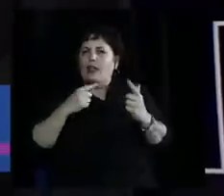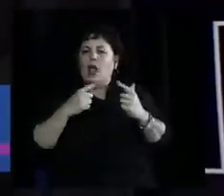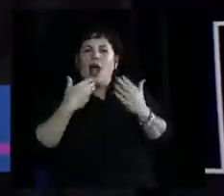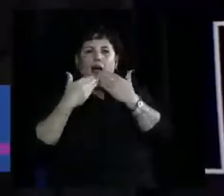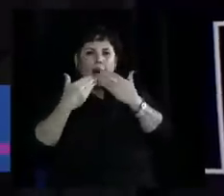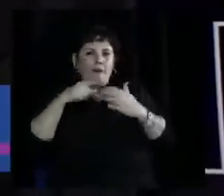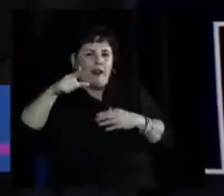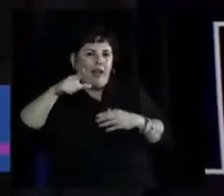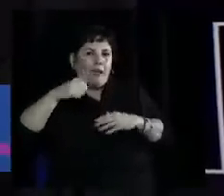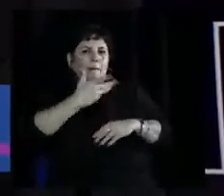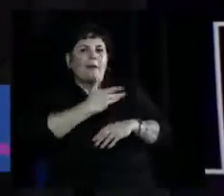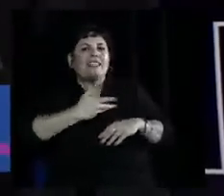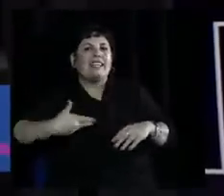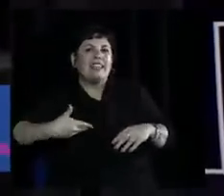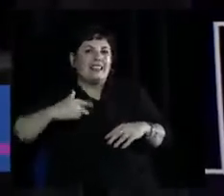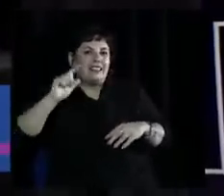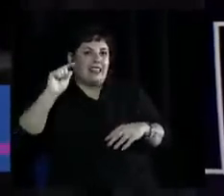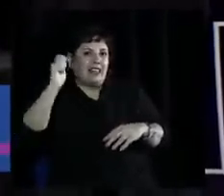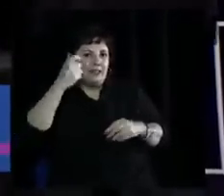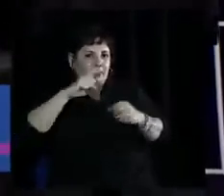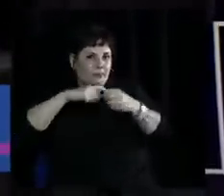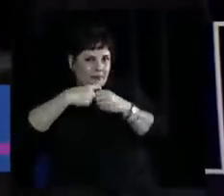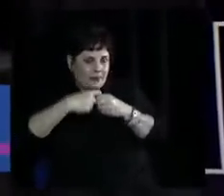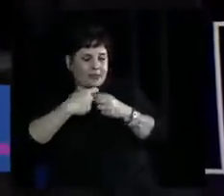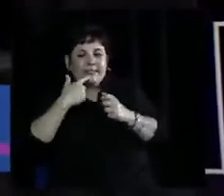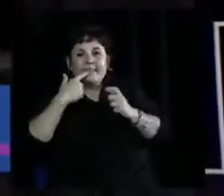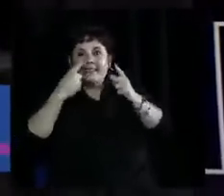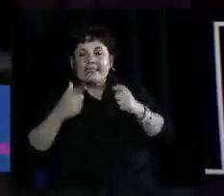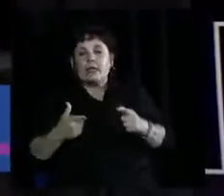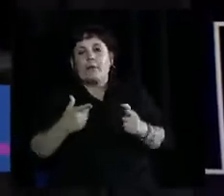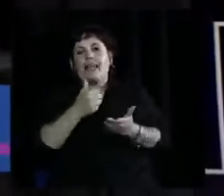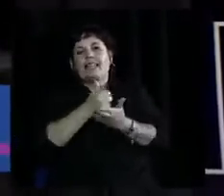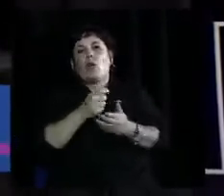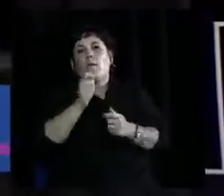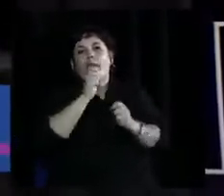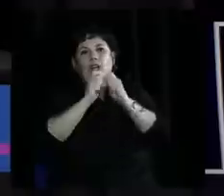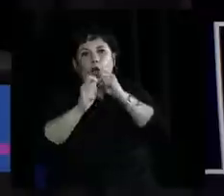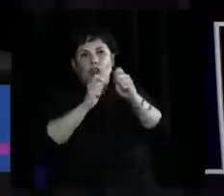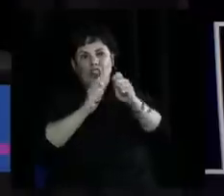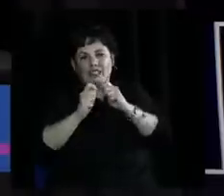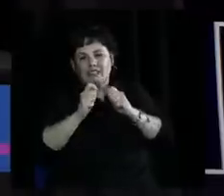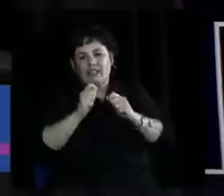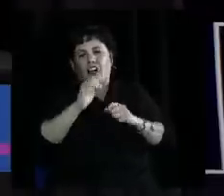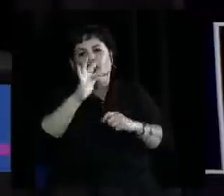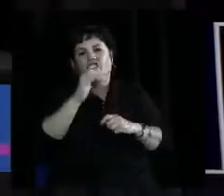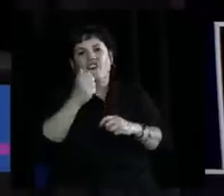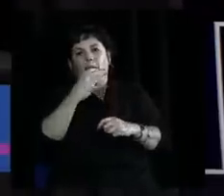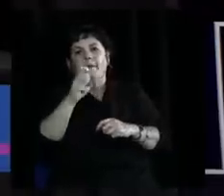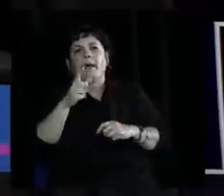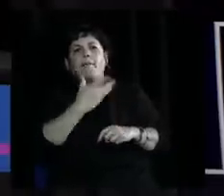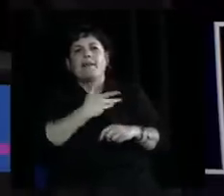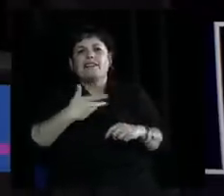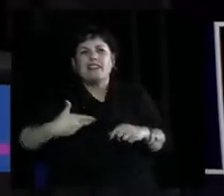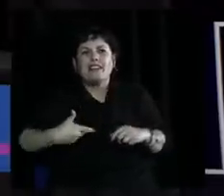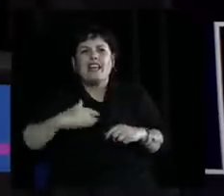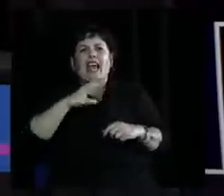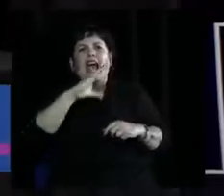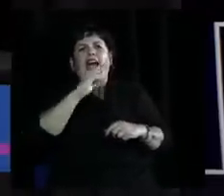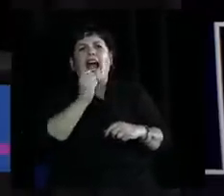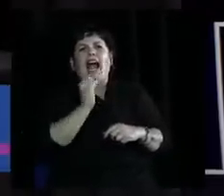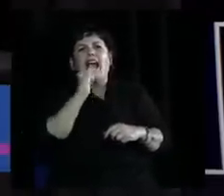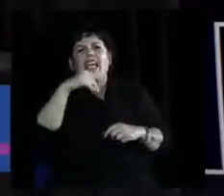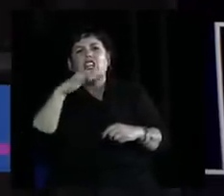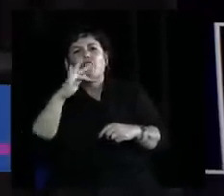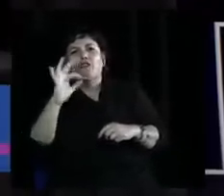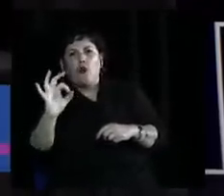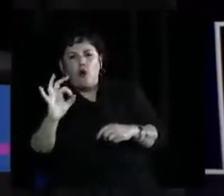Soto en unos minutos. También vamos a contar con la presencia del periodista Fabián Werner, que es el presidente de CAINFO